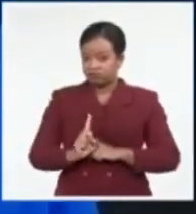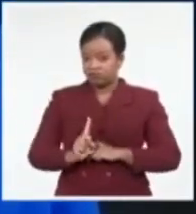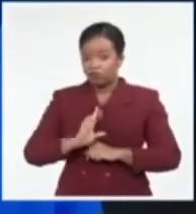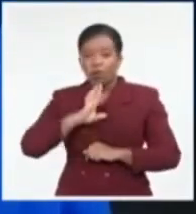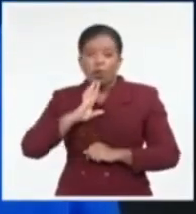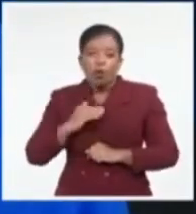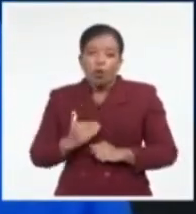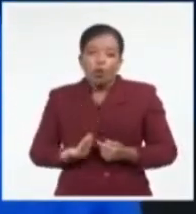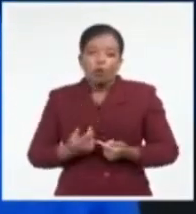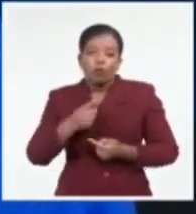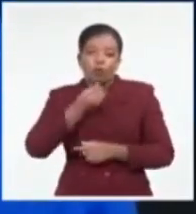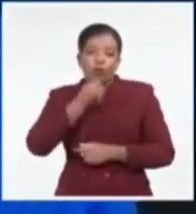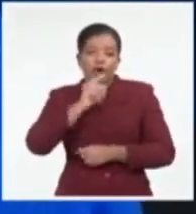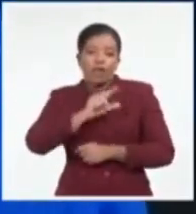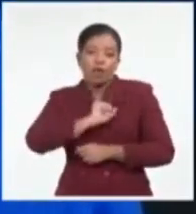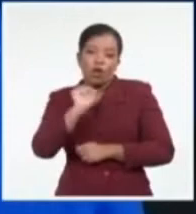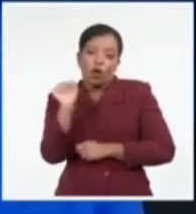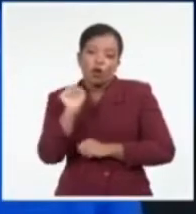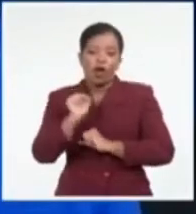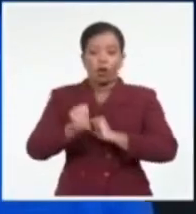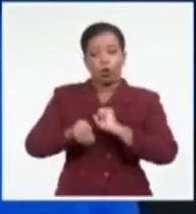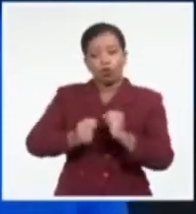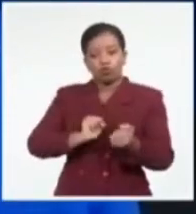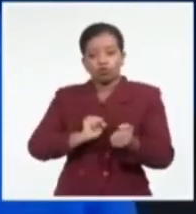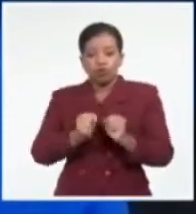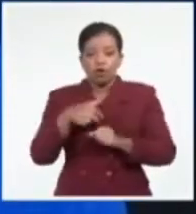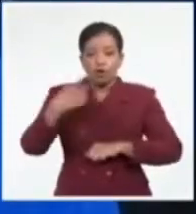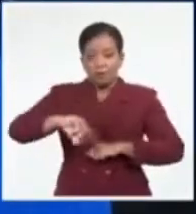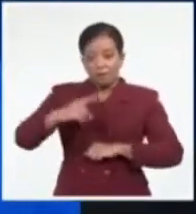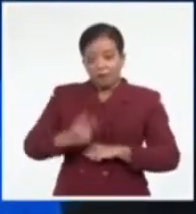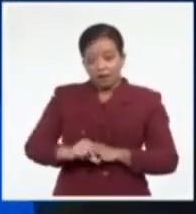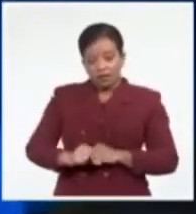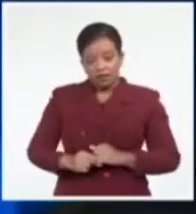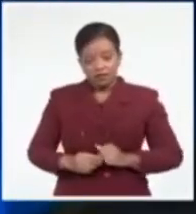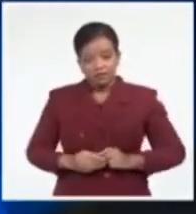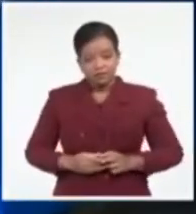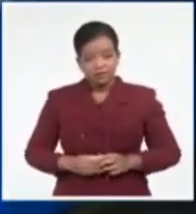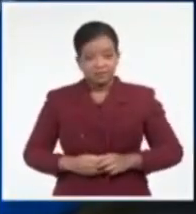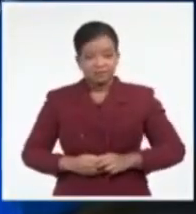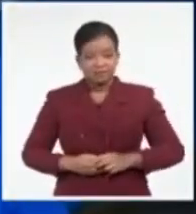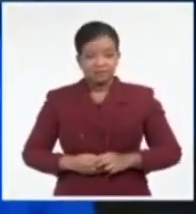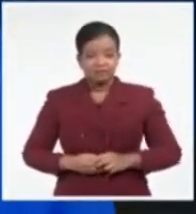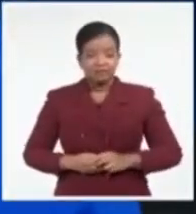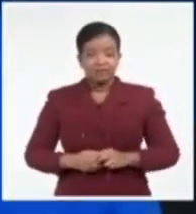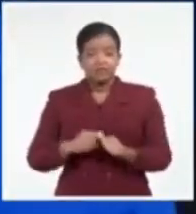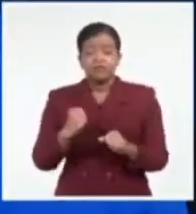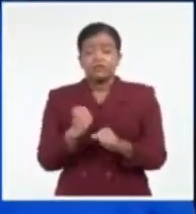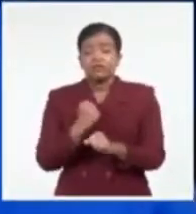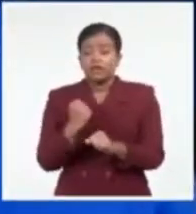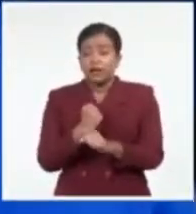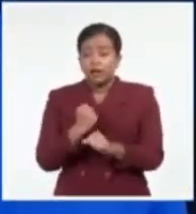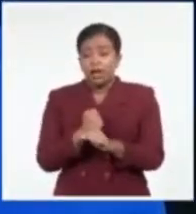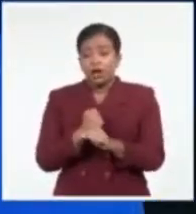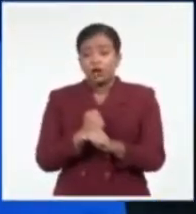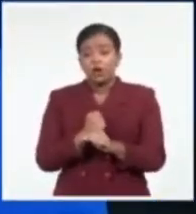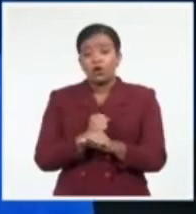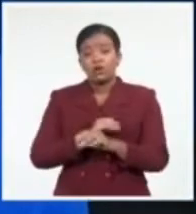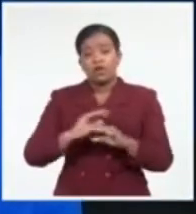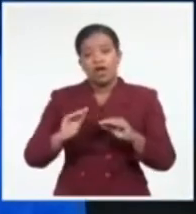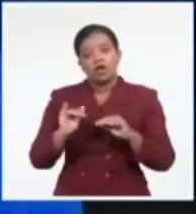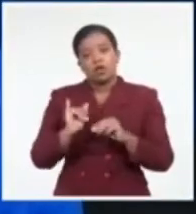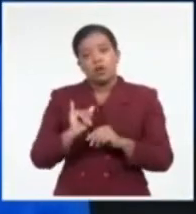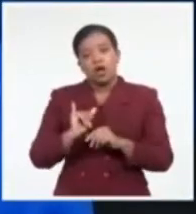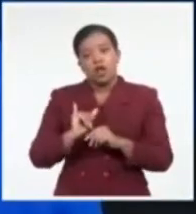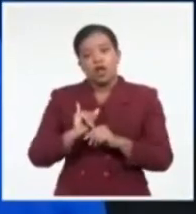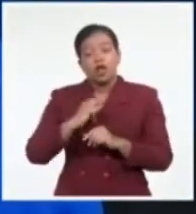podido controlar? ¿Cómo lo has podido perfeccionar? Bueno, un trabajo ya de categorías menores, un